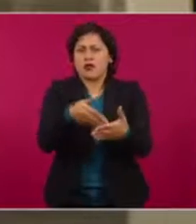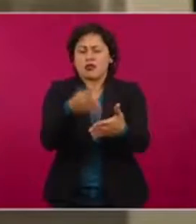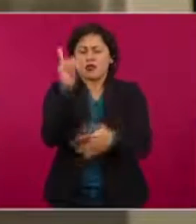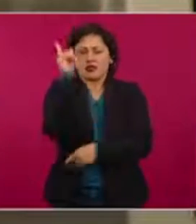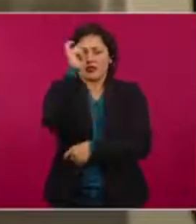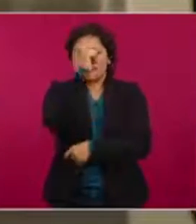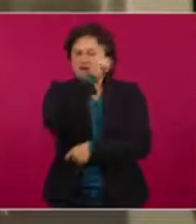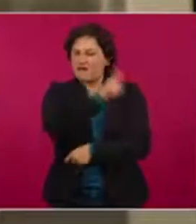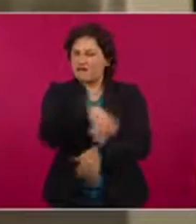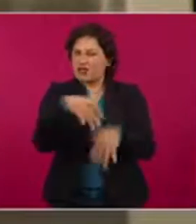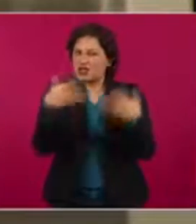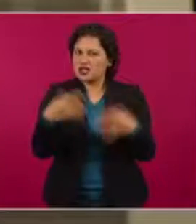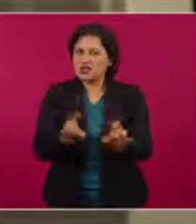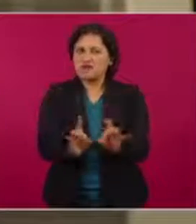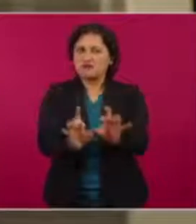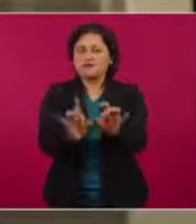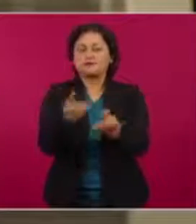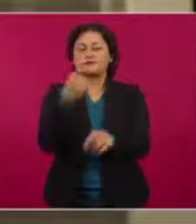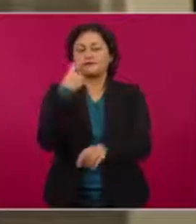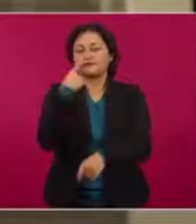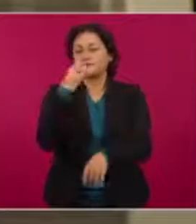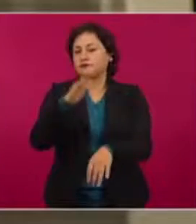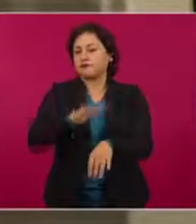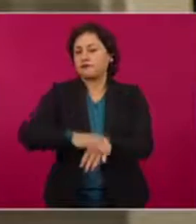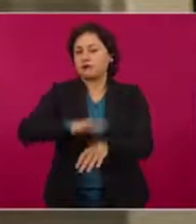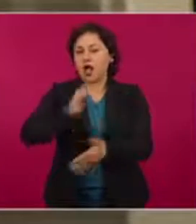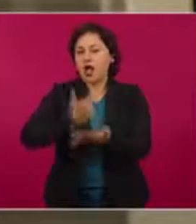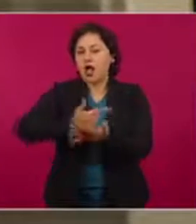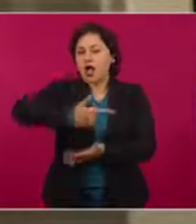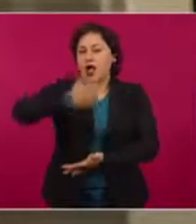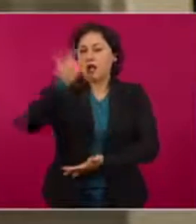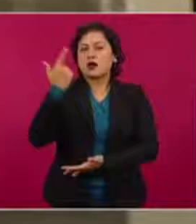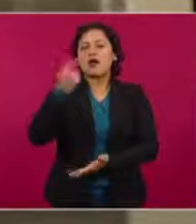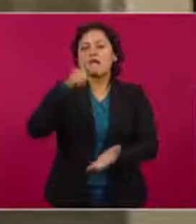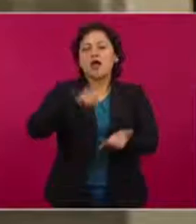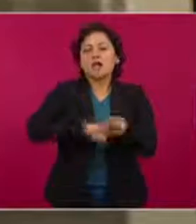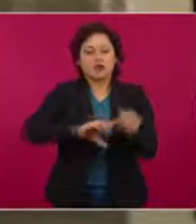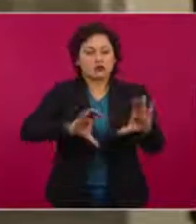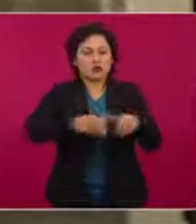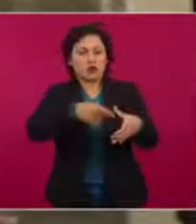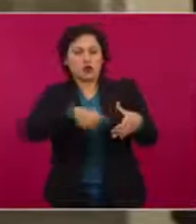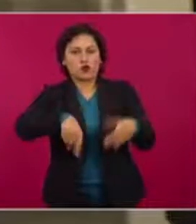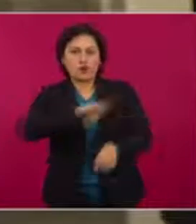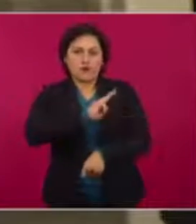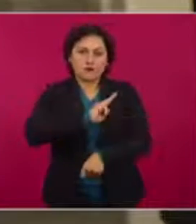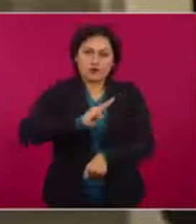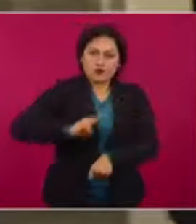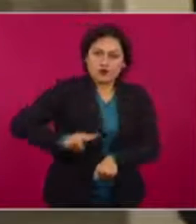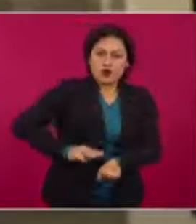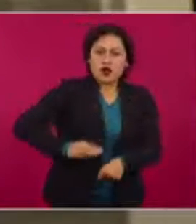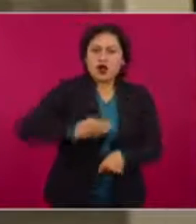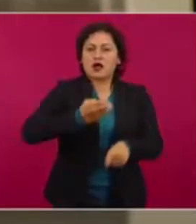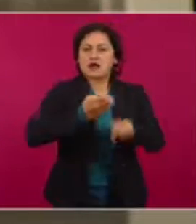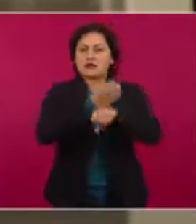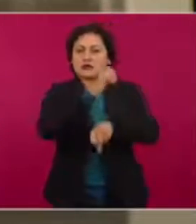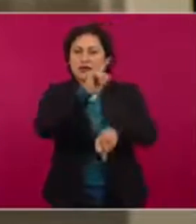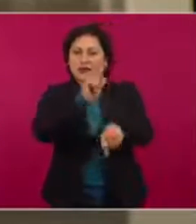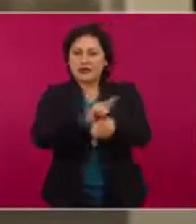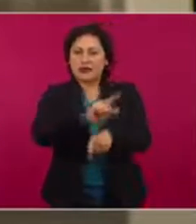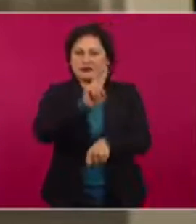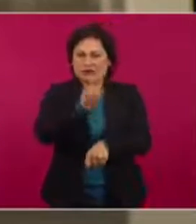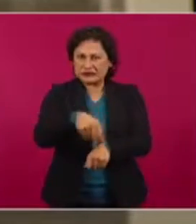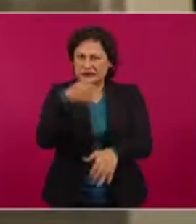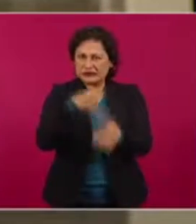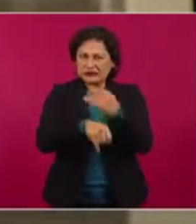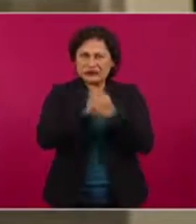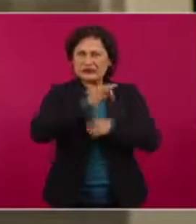todo en las provincias, o sea, en las comunidades, o sea, el reportero comunitario, el periodista comunitario.